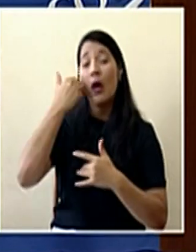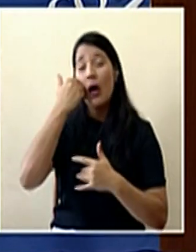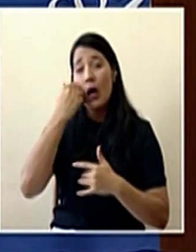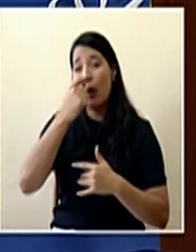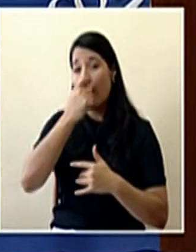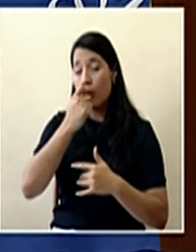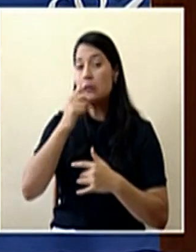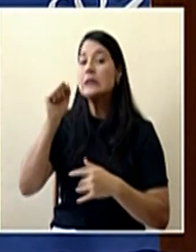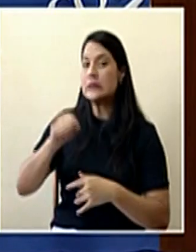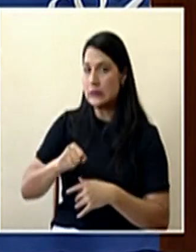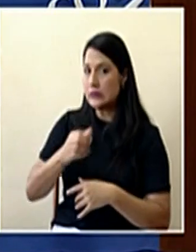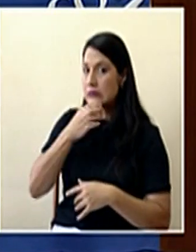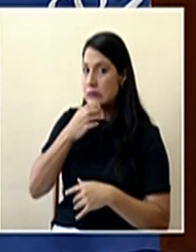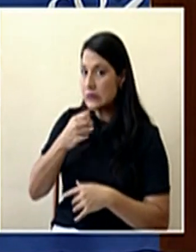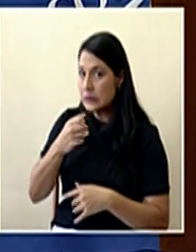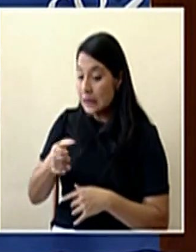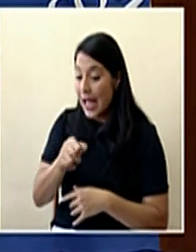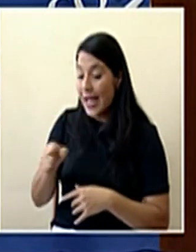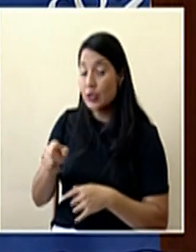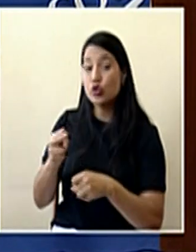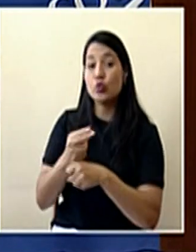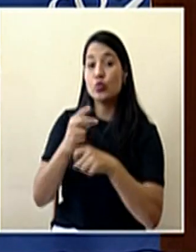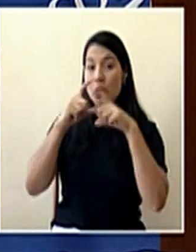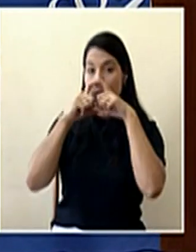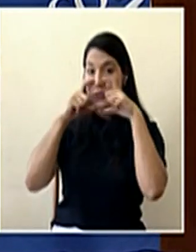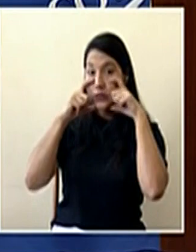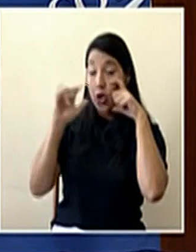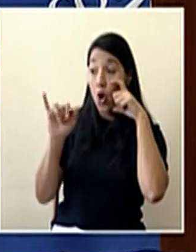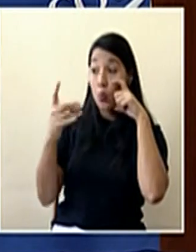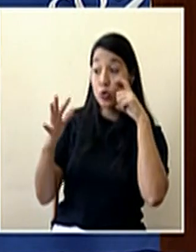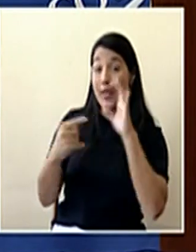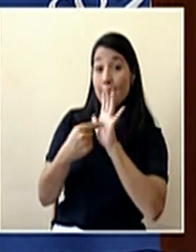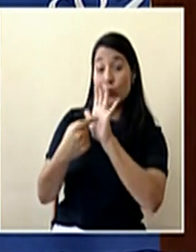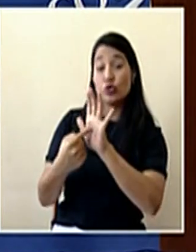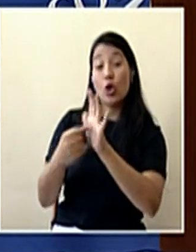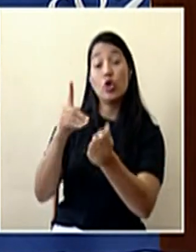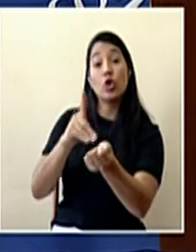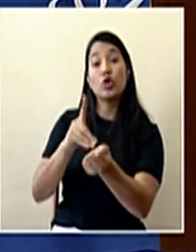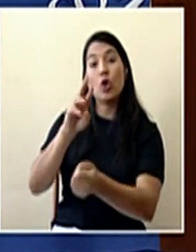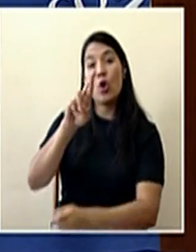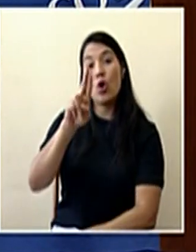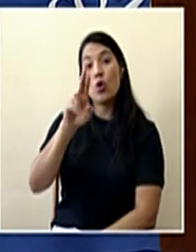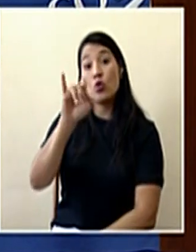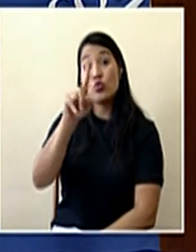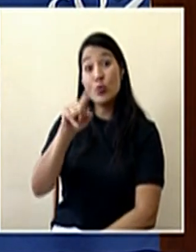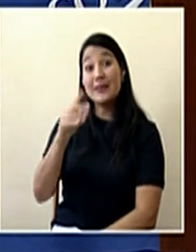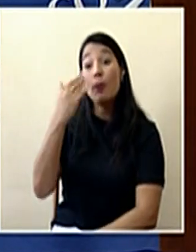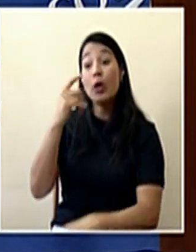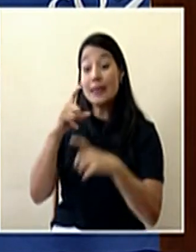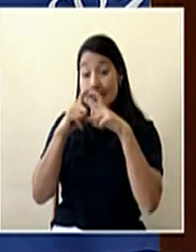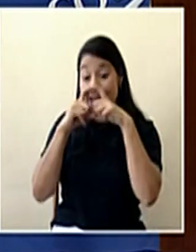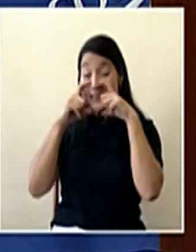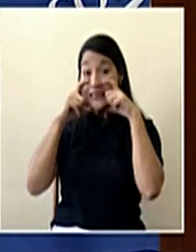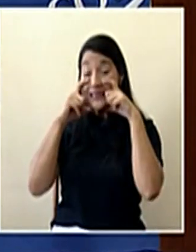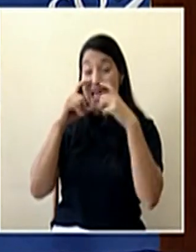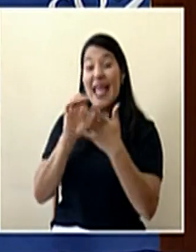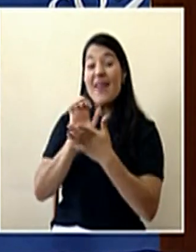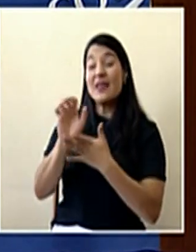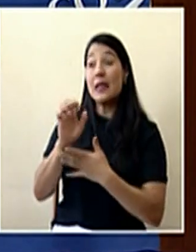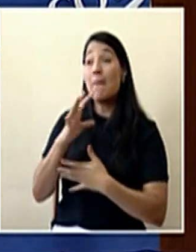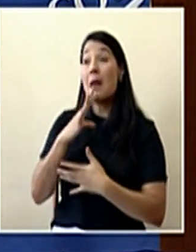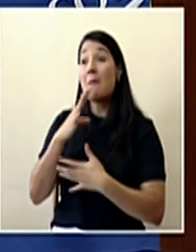recomienda el uso del cubrebocas, tipo como el que enseñó el doctor Ruiz, porque eso sí evita que las gotitas de saliva que esa persona